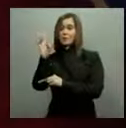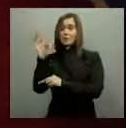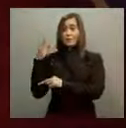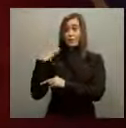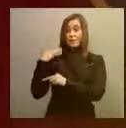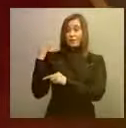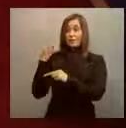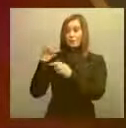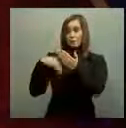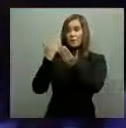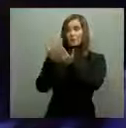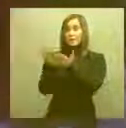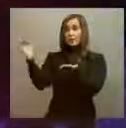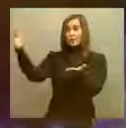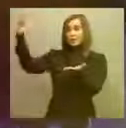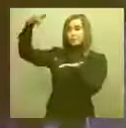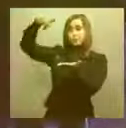de las Américas.